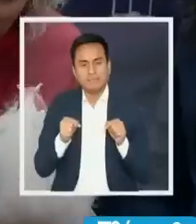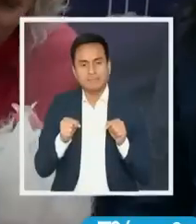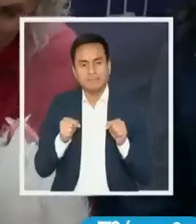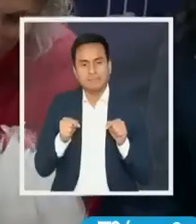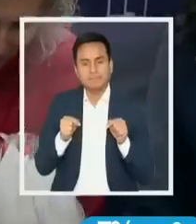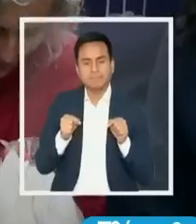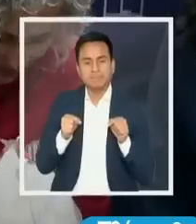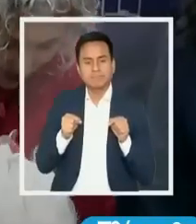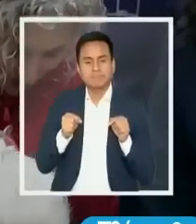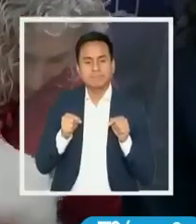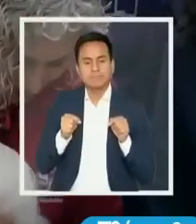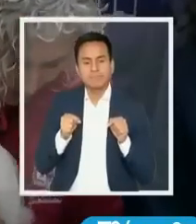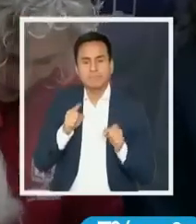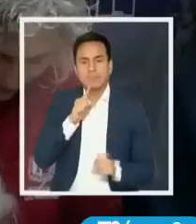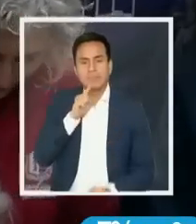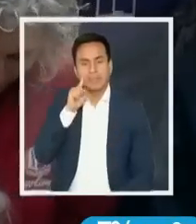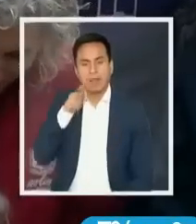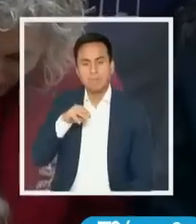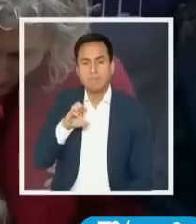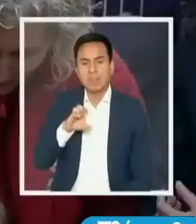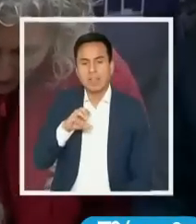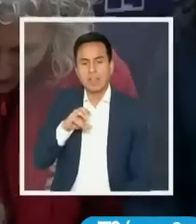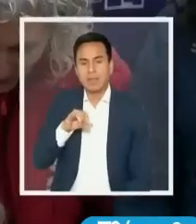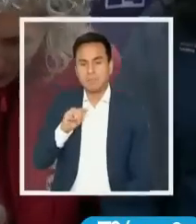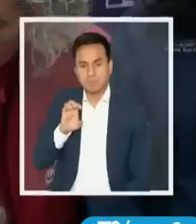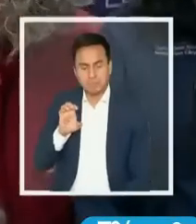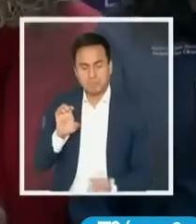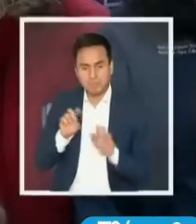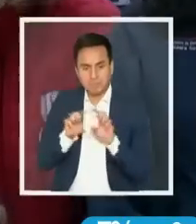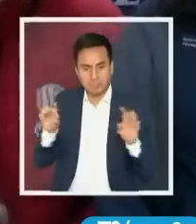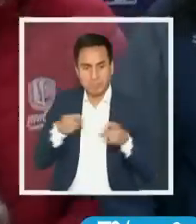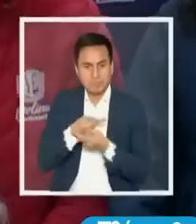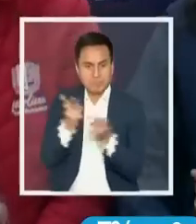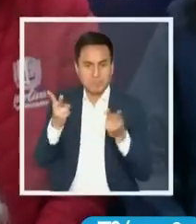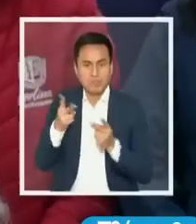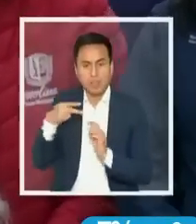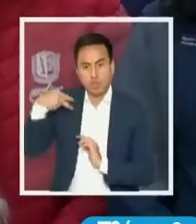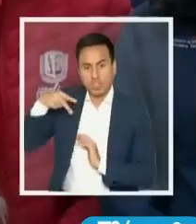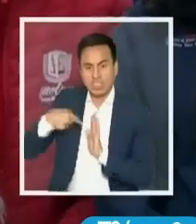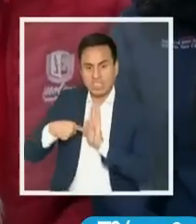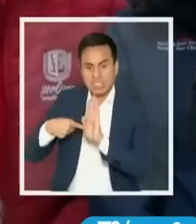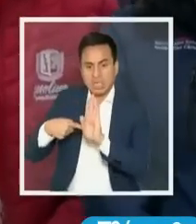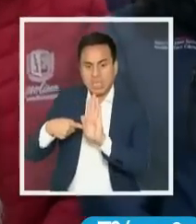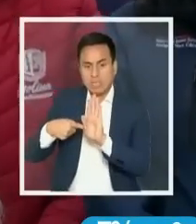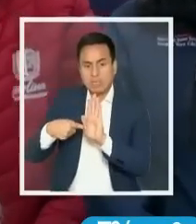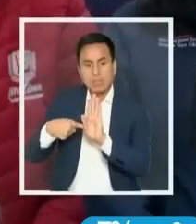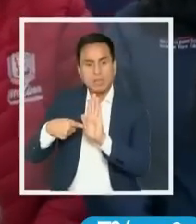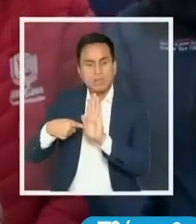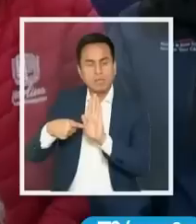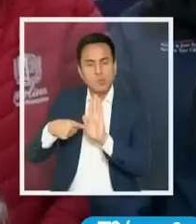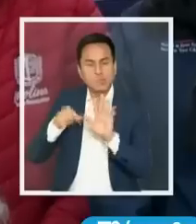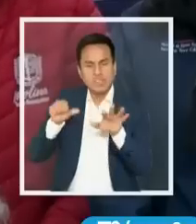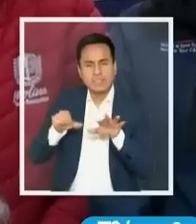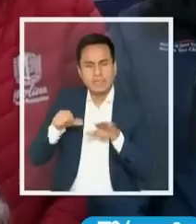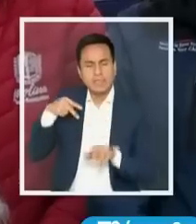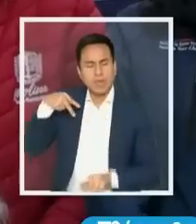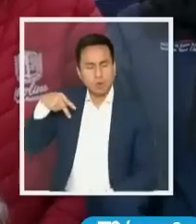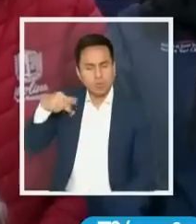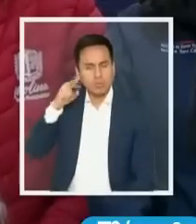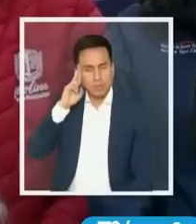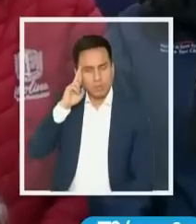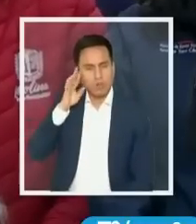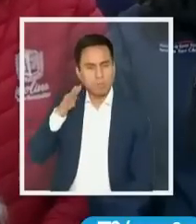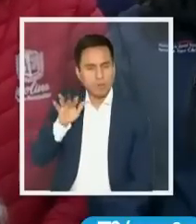El medio Timeline publica la noticia, si mal no recuerdo, el 16 de junio.